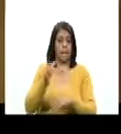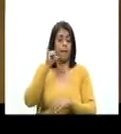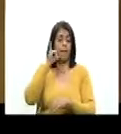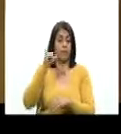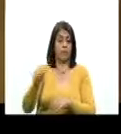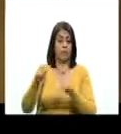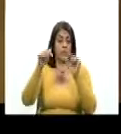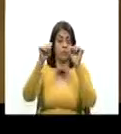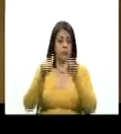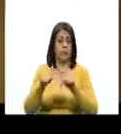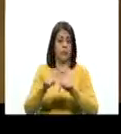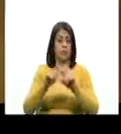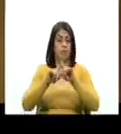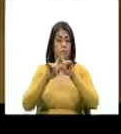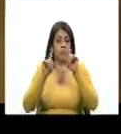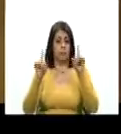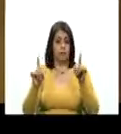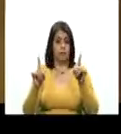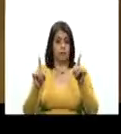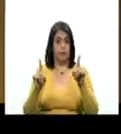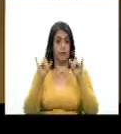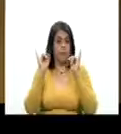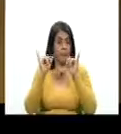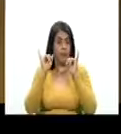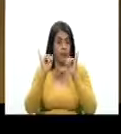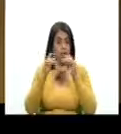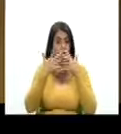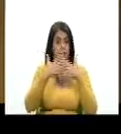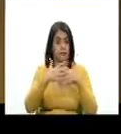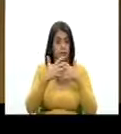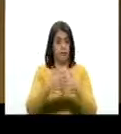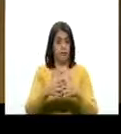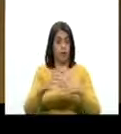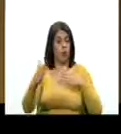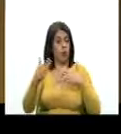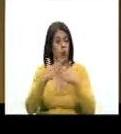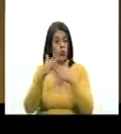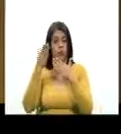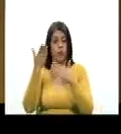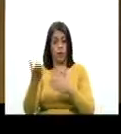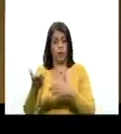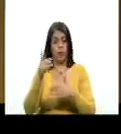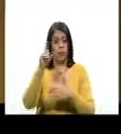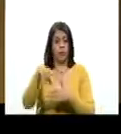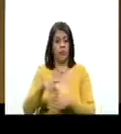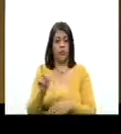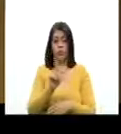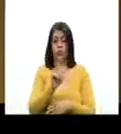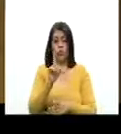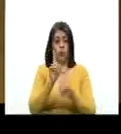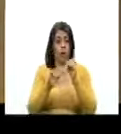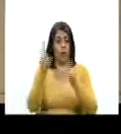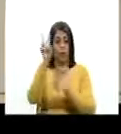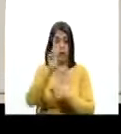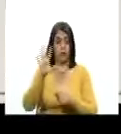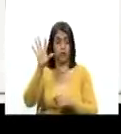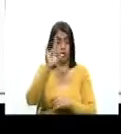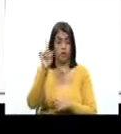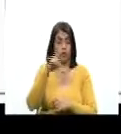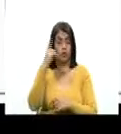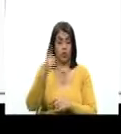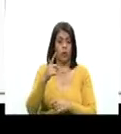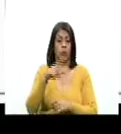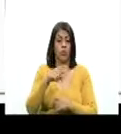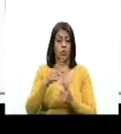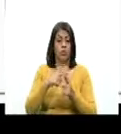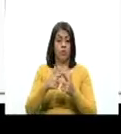denunciando esto, pero las mismas corporaciones van contra ellos también. O sea, no es algo de Venezuela, no es algo de